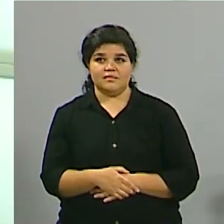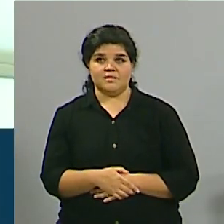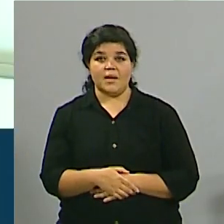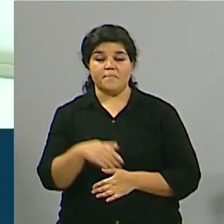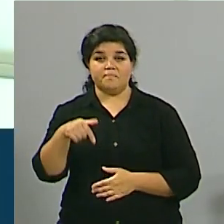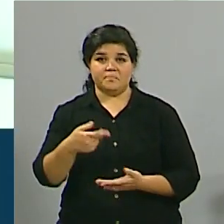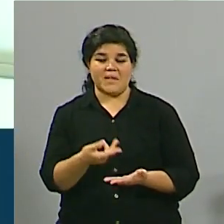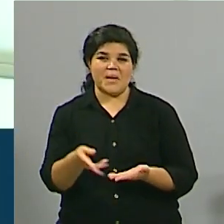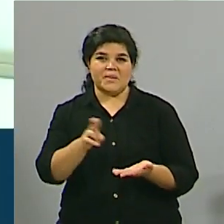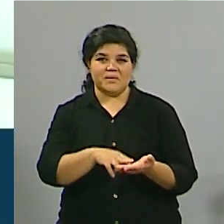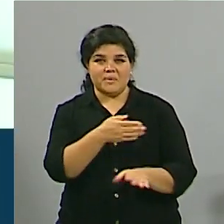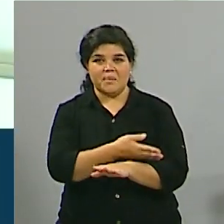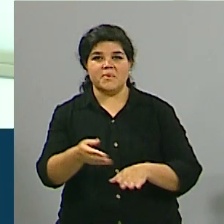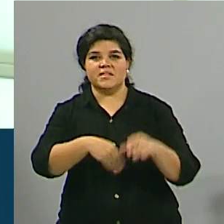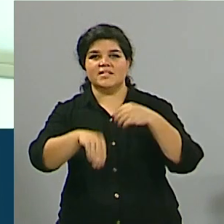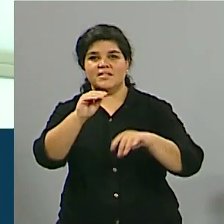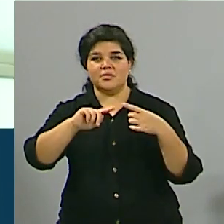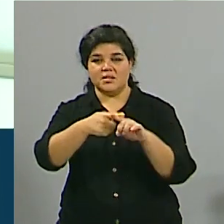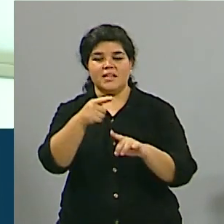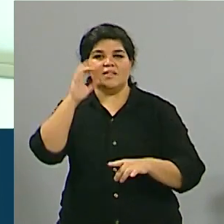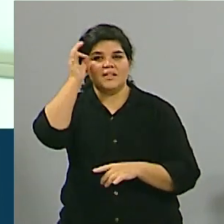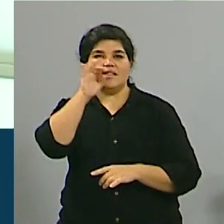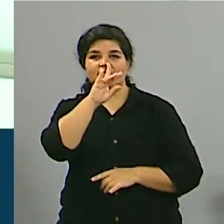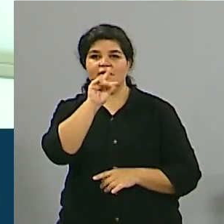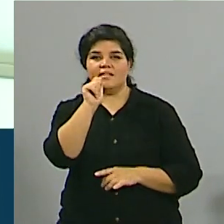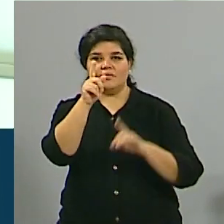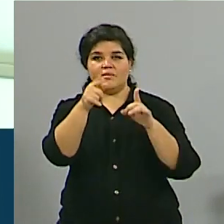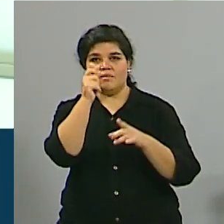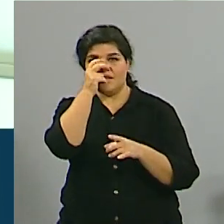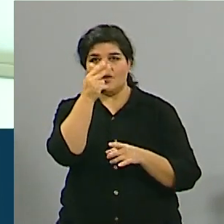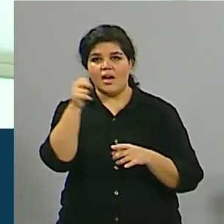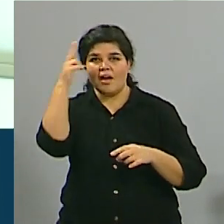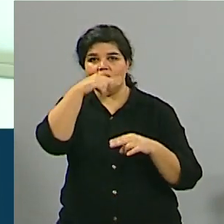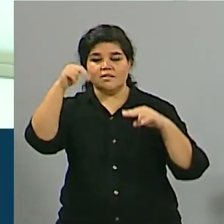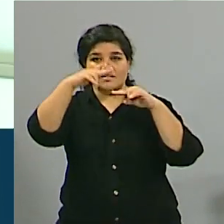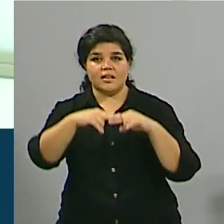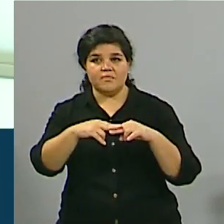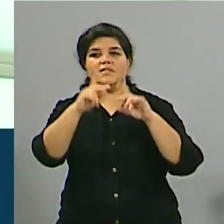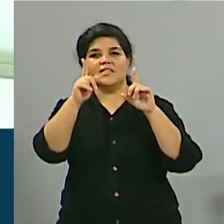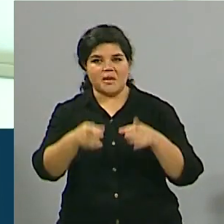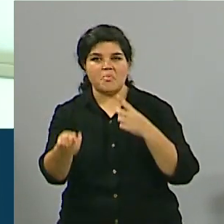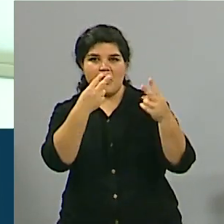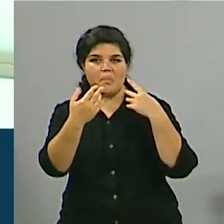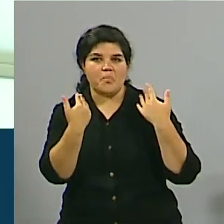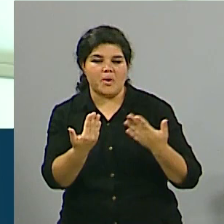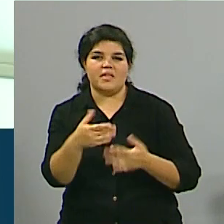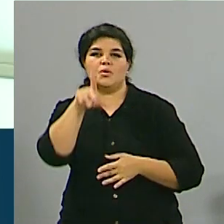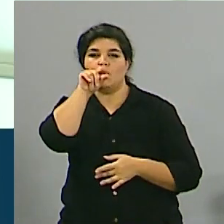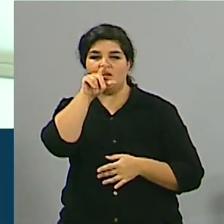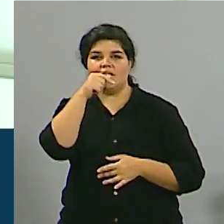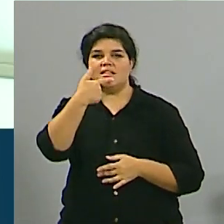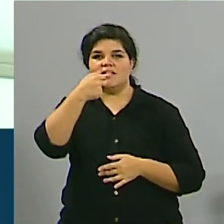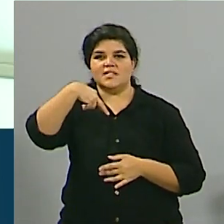Aquí estamos en Chat Político, en el 30 de la TDA, 22 de Supercanal HD. Recuerden que estamos en redes, estamos en Twitter como